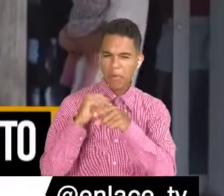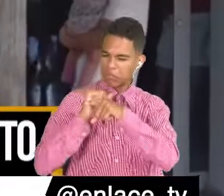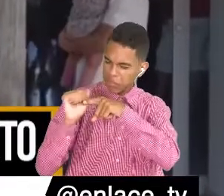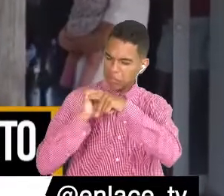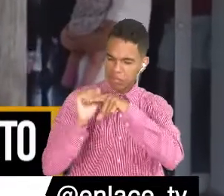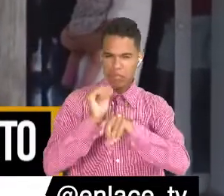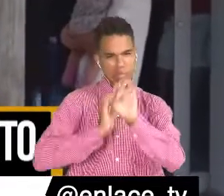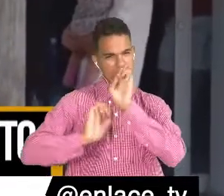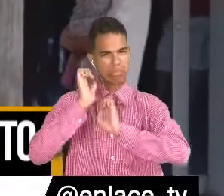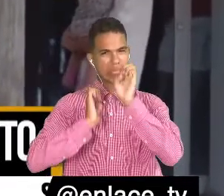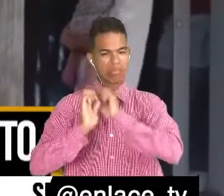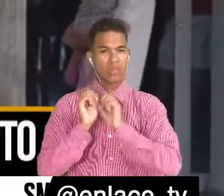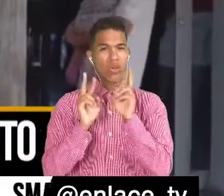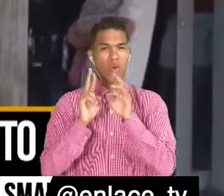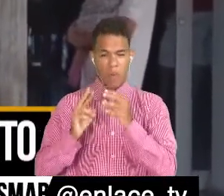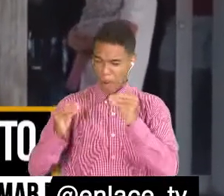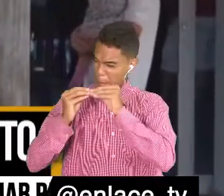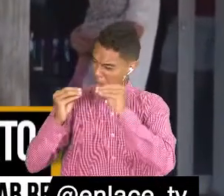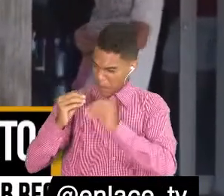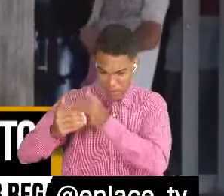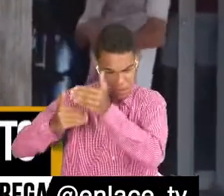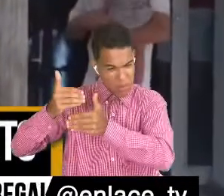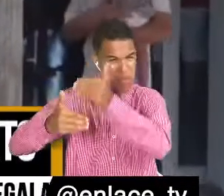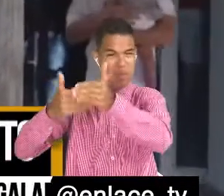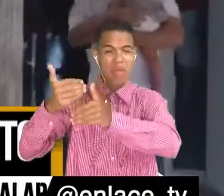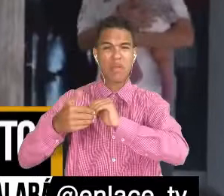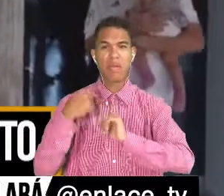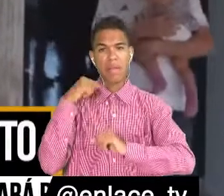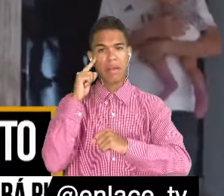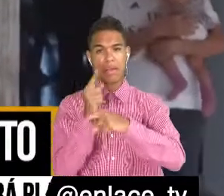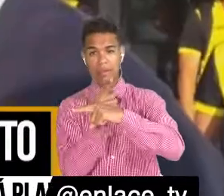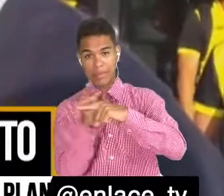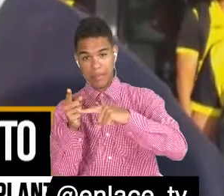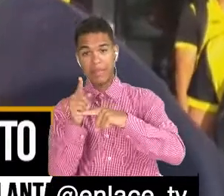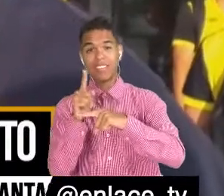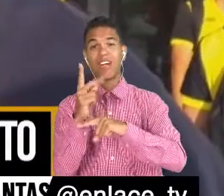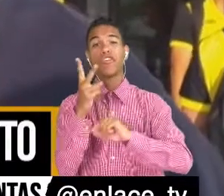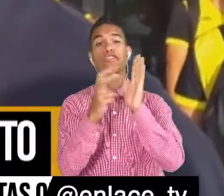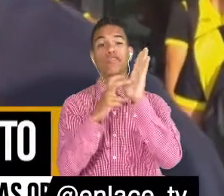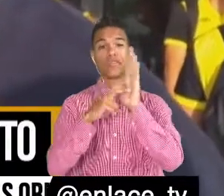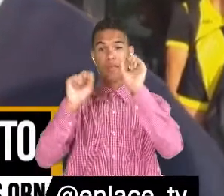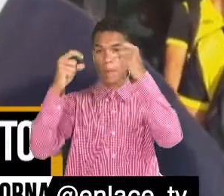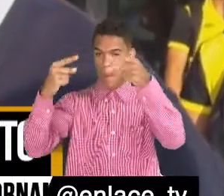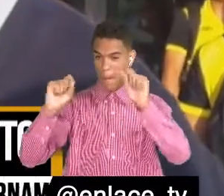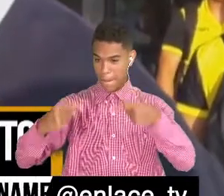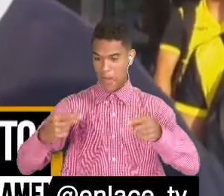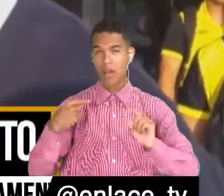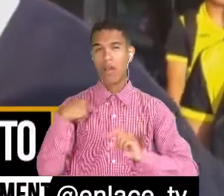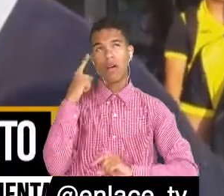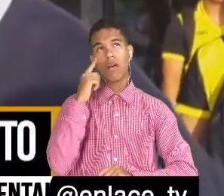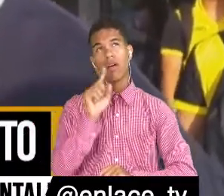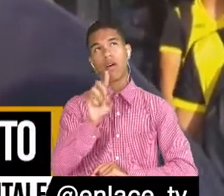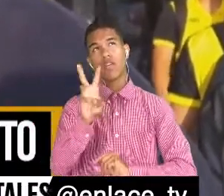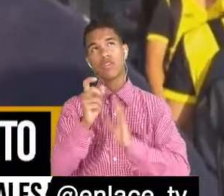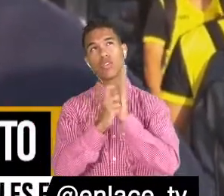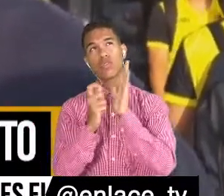la misma manera y ya pensando en lo que viene esta semana, que son dos partidos importantes para nosotros. Hacemos 18, quedan 24 por